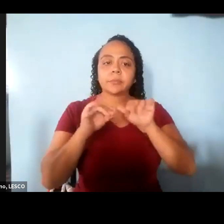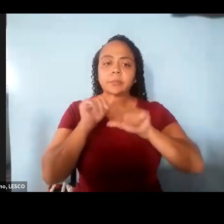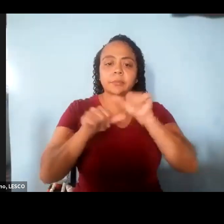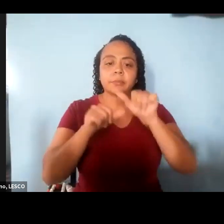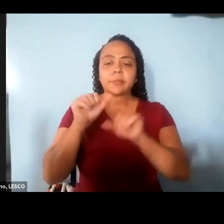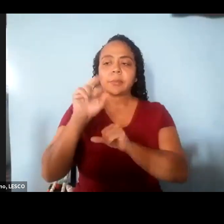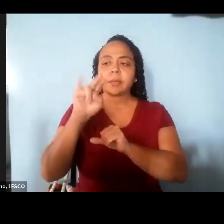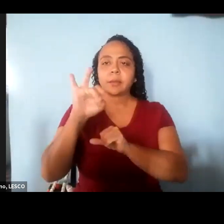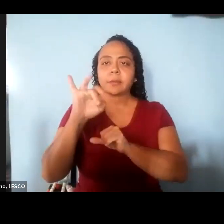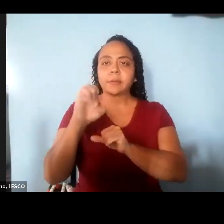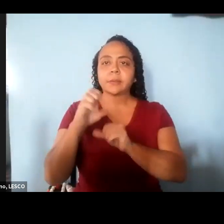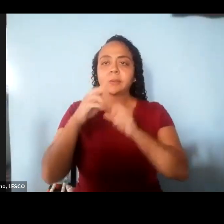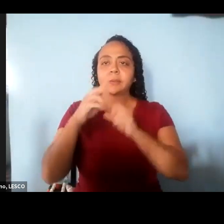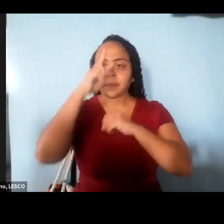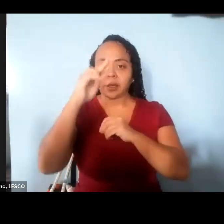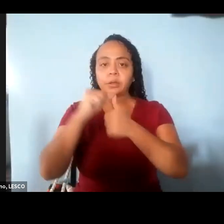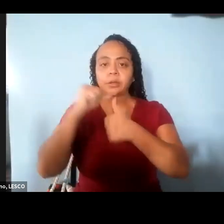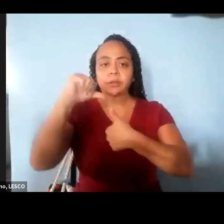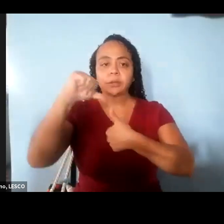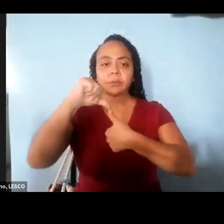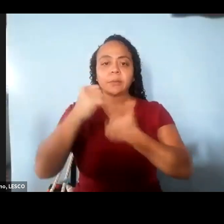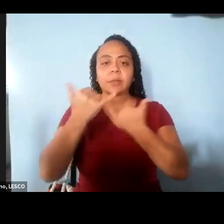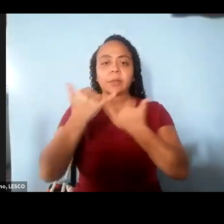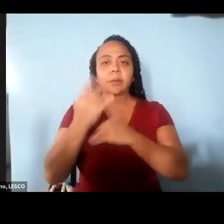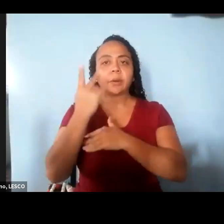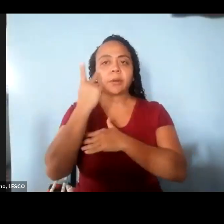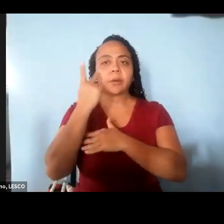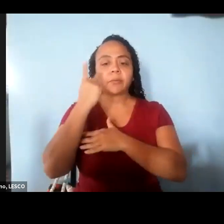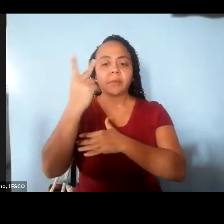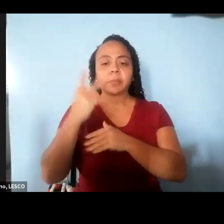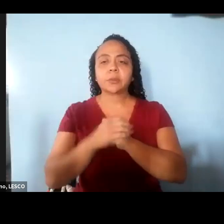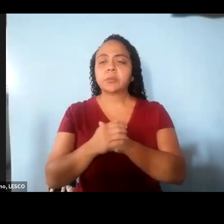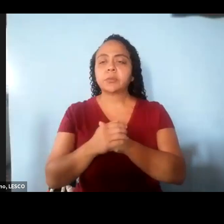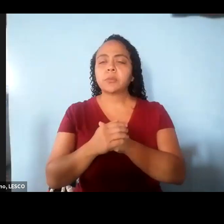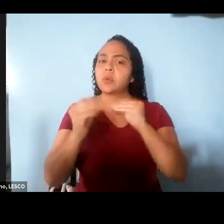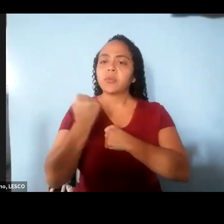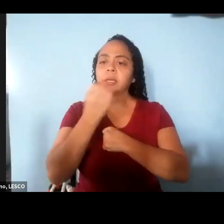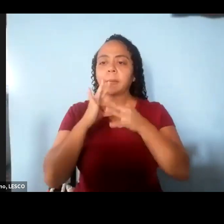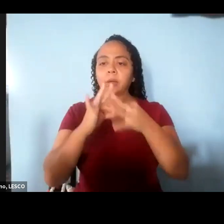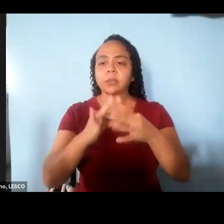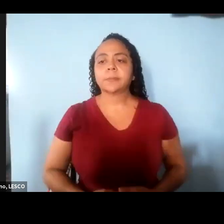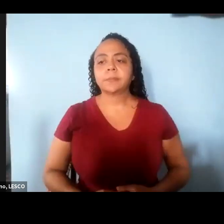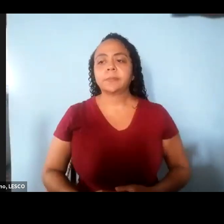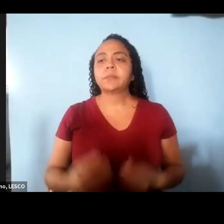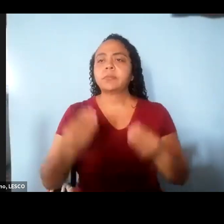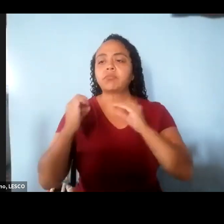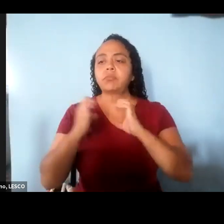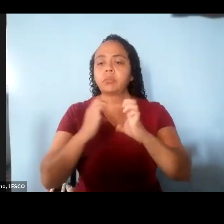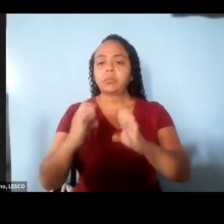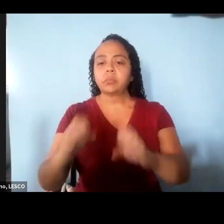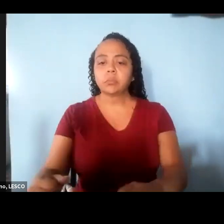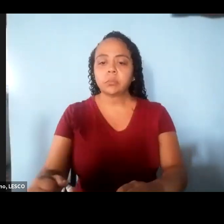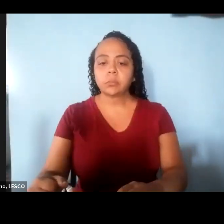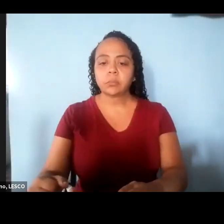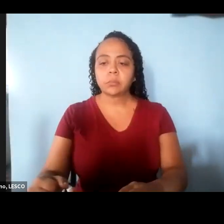mexico con garra y centroamérica ahora vemos un raise muy consolidado y una vinculación muy estratégica gracias por